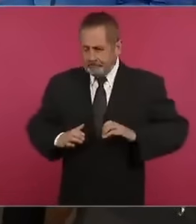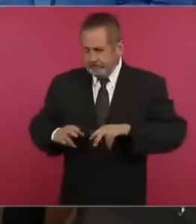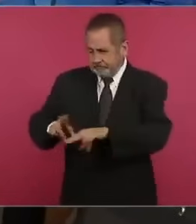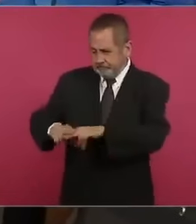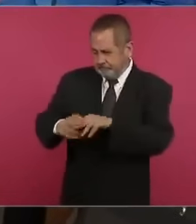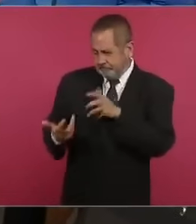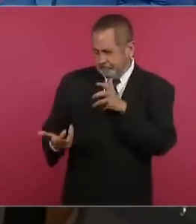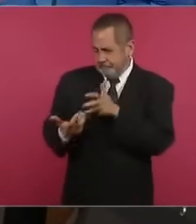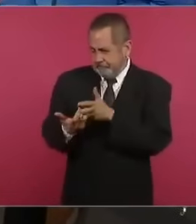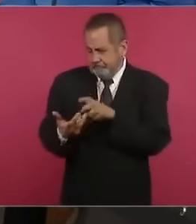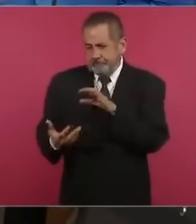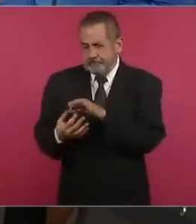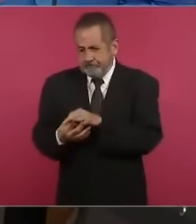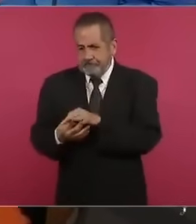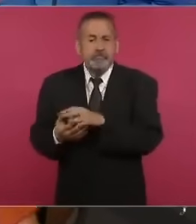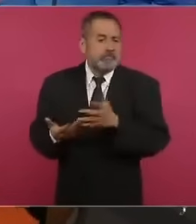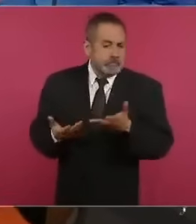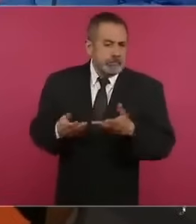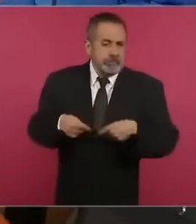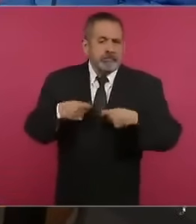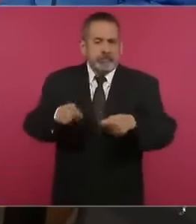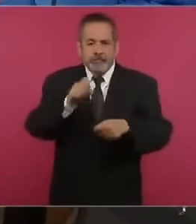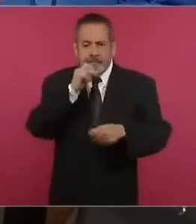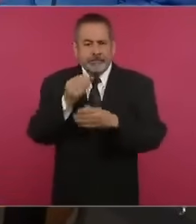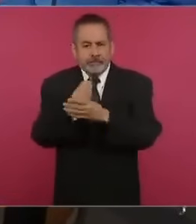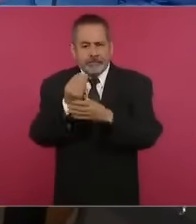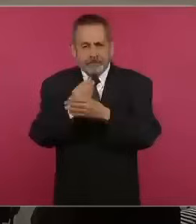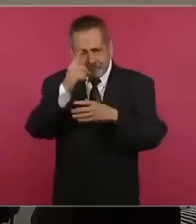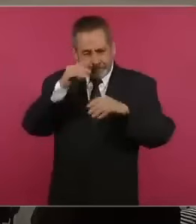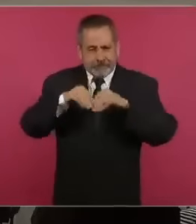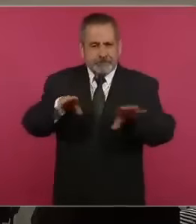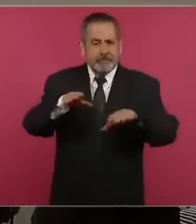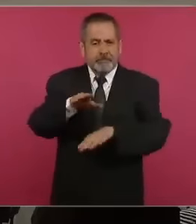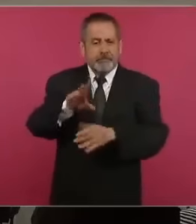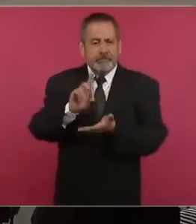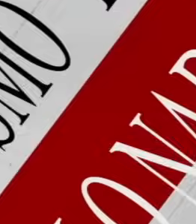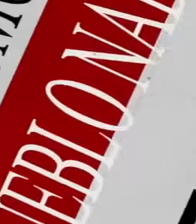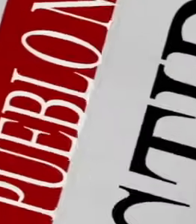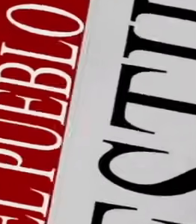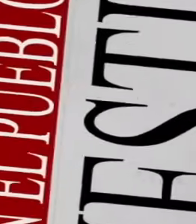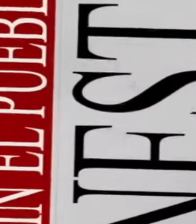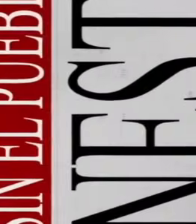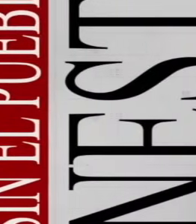también pues talleres de sensibilización e inclusión en materia de discapacidad.